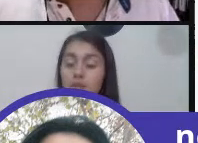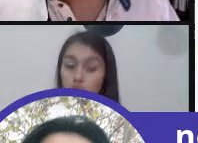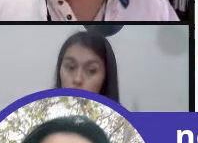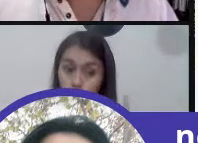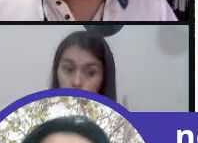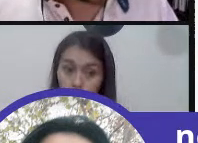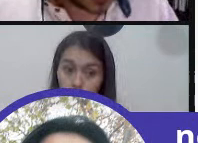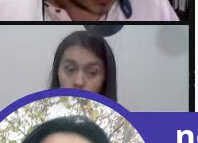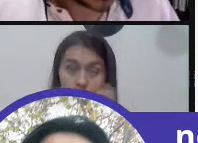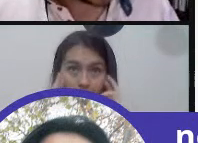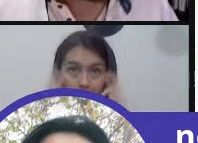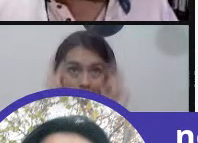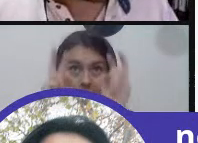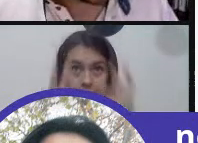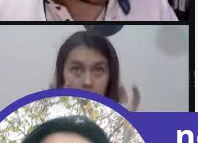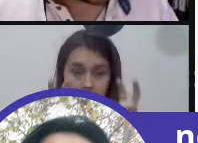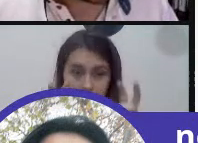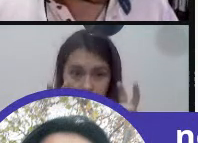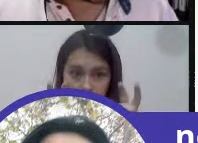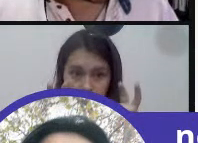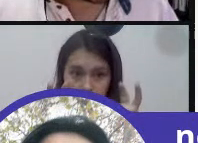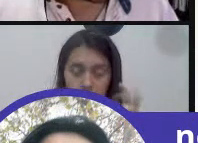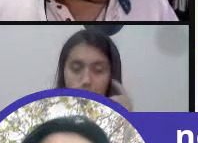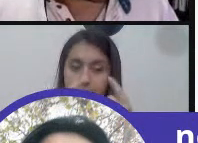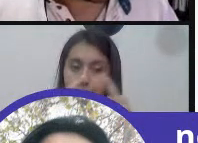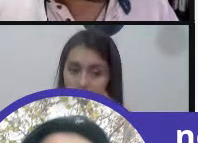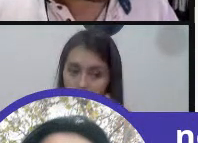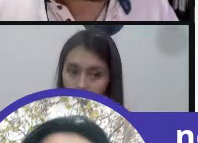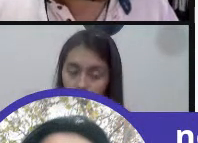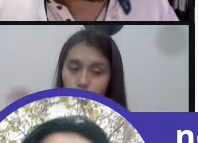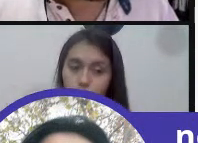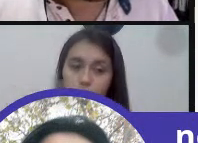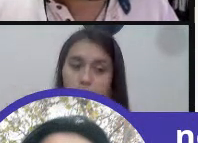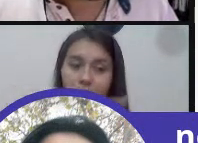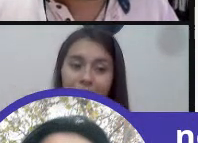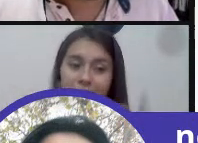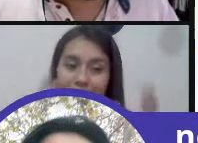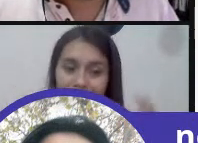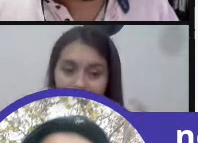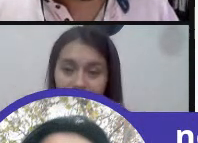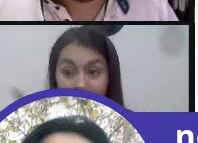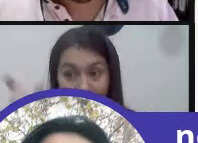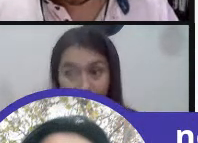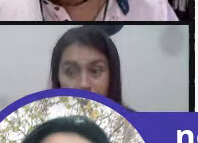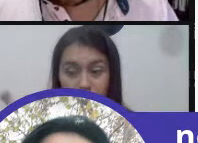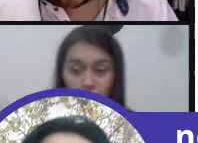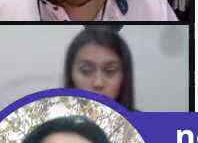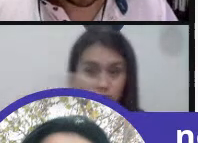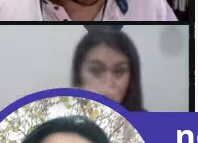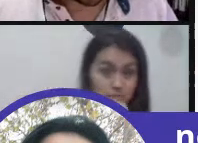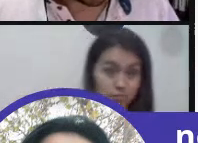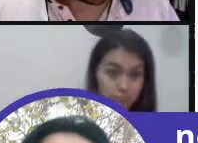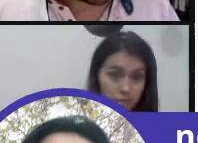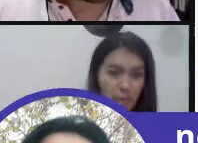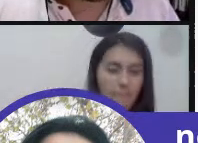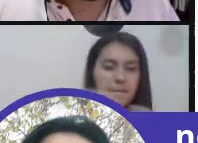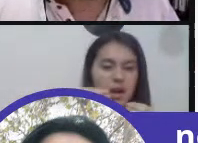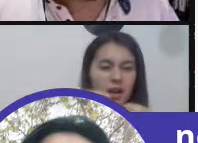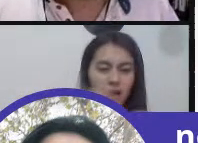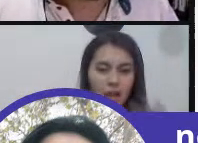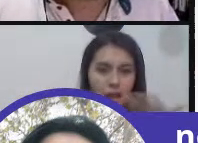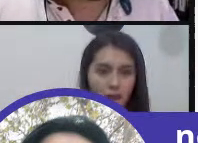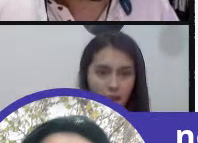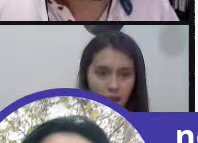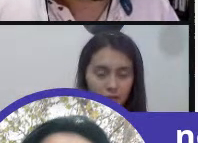transmisión. Pero si ustedes desean que la gente ingrese a su transmisión en vivo para interactuar, lo